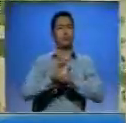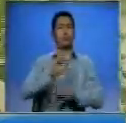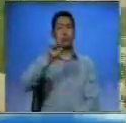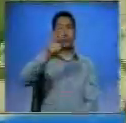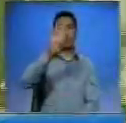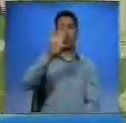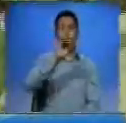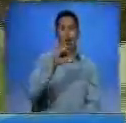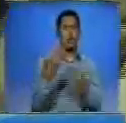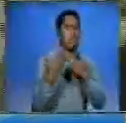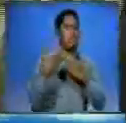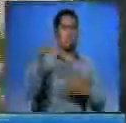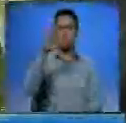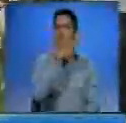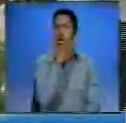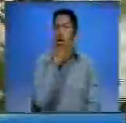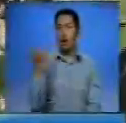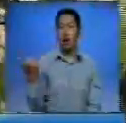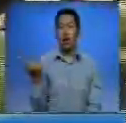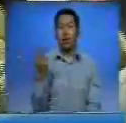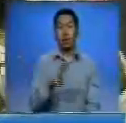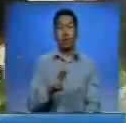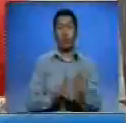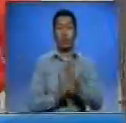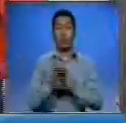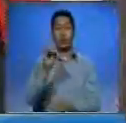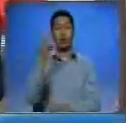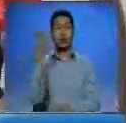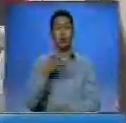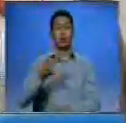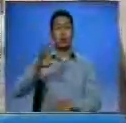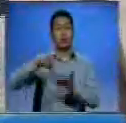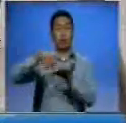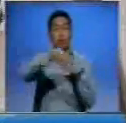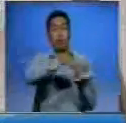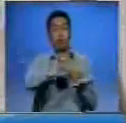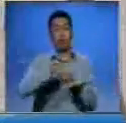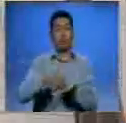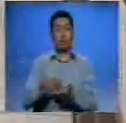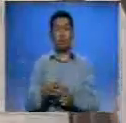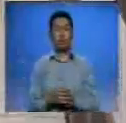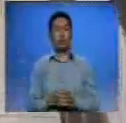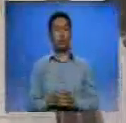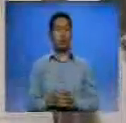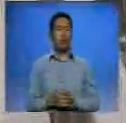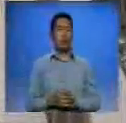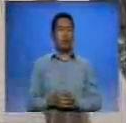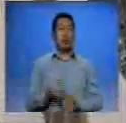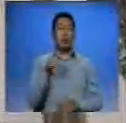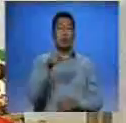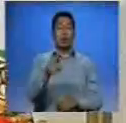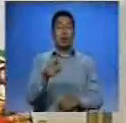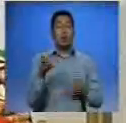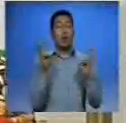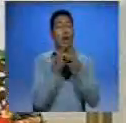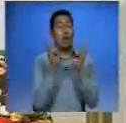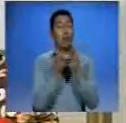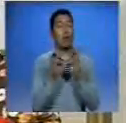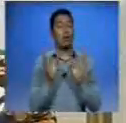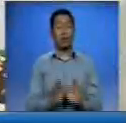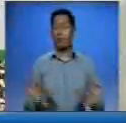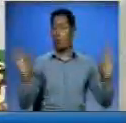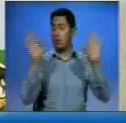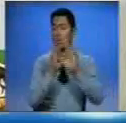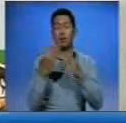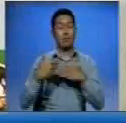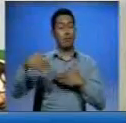entre los mejores y ya han sido desarrollados en 16 provincias. Se trata del evento que será el más importante de América Latina, que significa